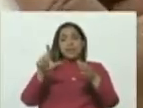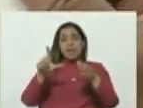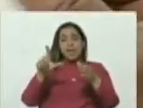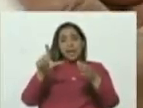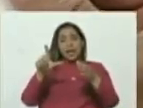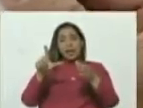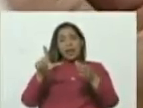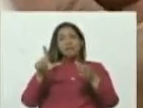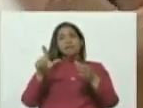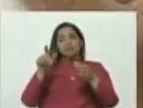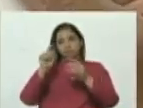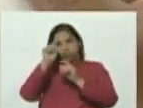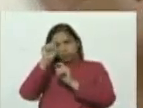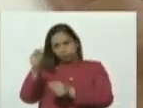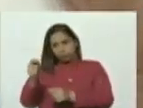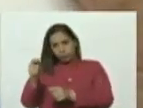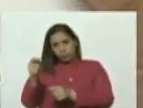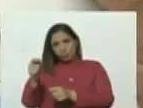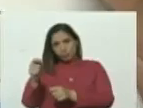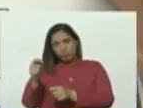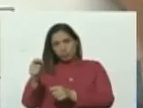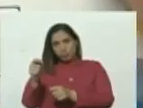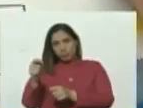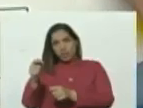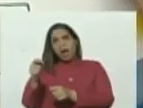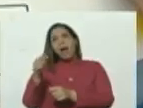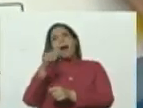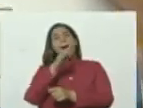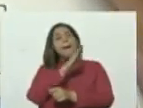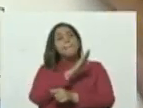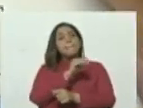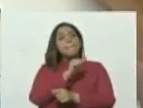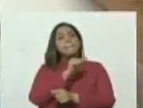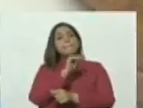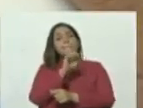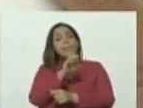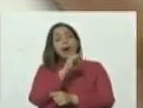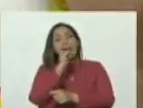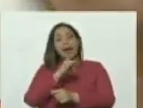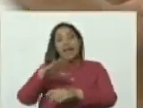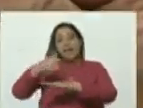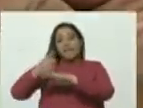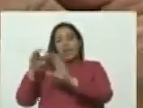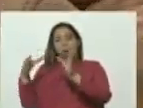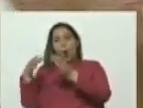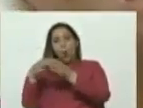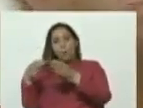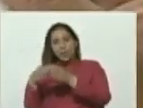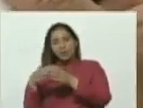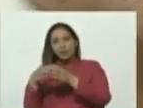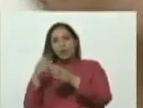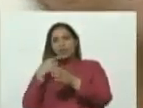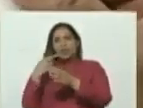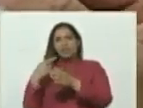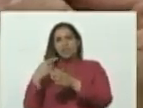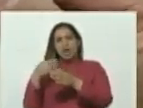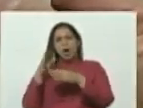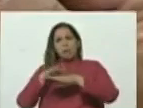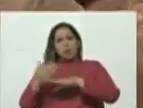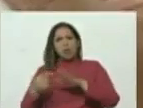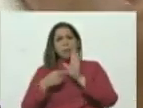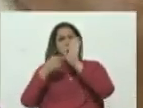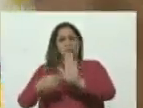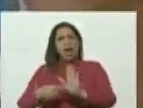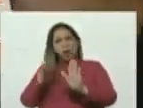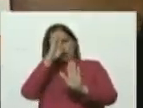fue designado por Báez, alias Mariscal, como jefe de la operación, y que decía, tenemos que mostrar a Diosdado muerto,